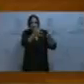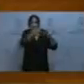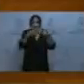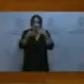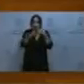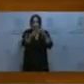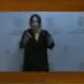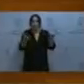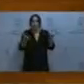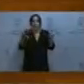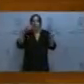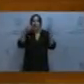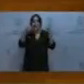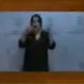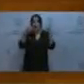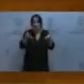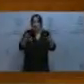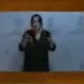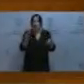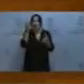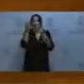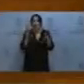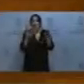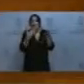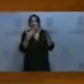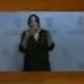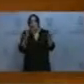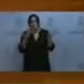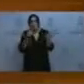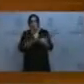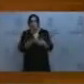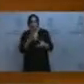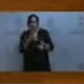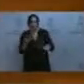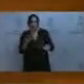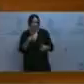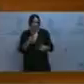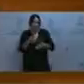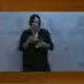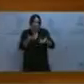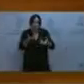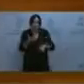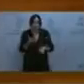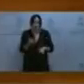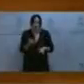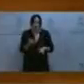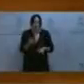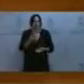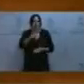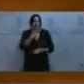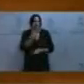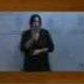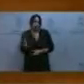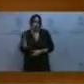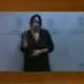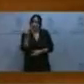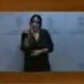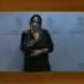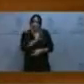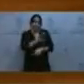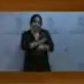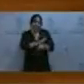orientación, asesoramiento y actividades de ocio y tiempo libre. En más de una ocasión se lo hemos recordado, señora consejera,